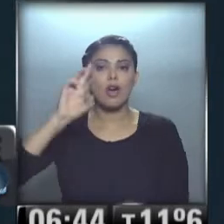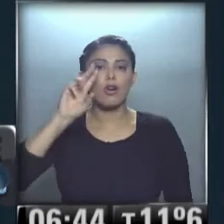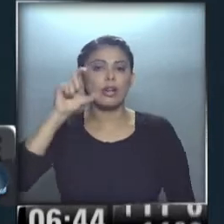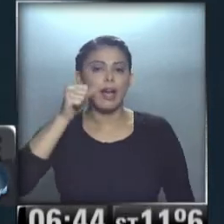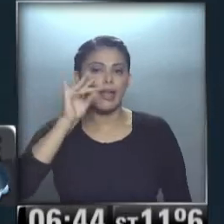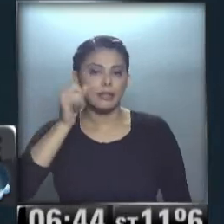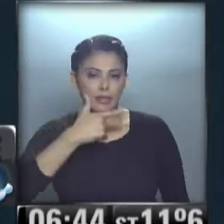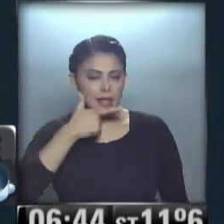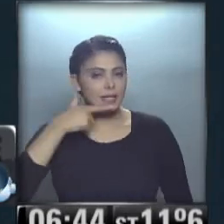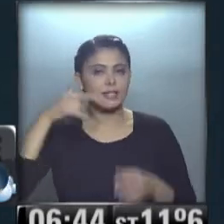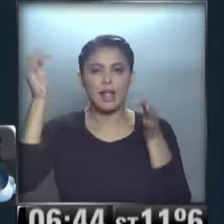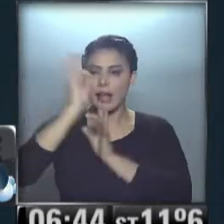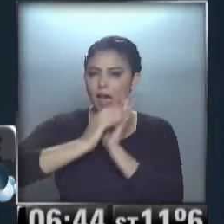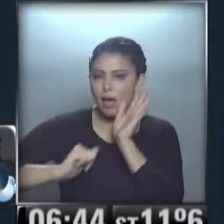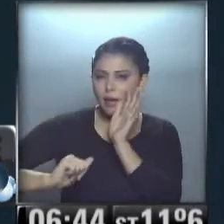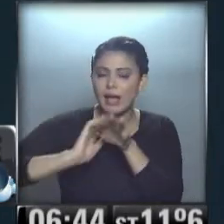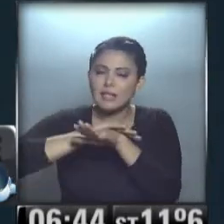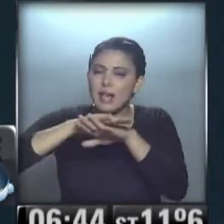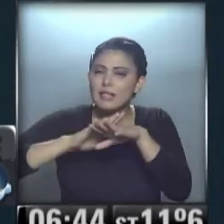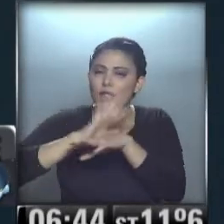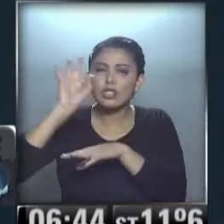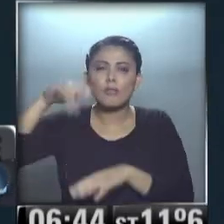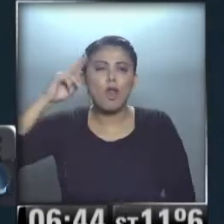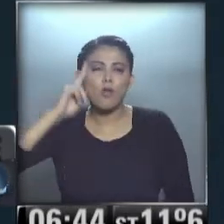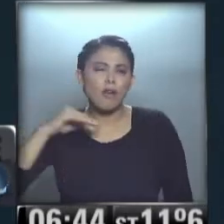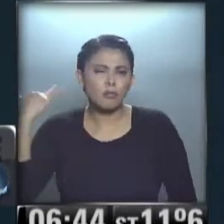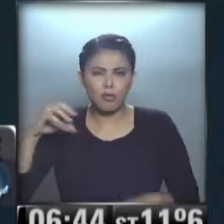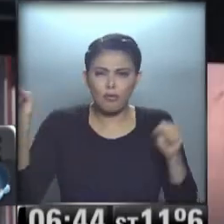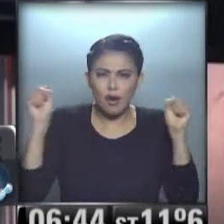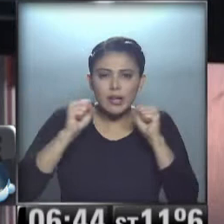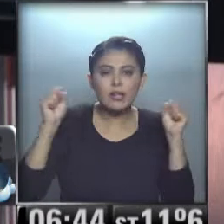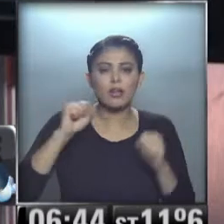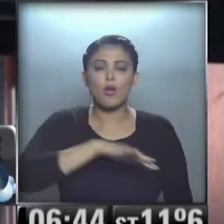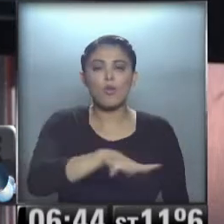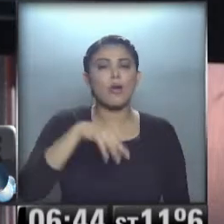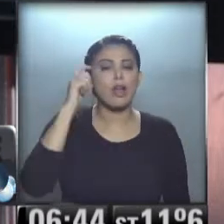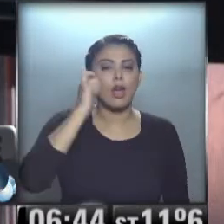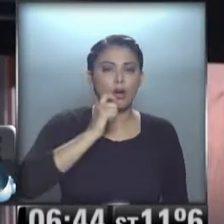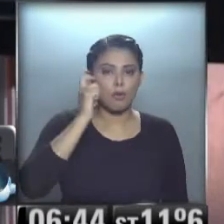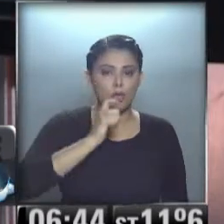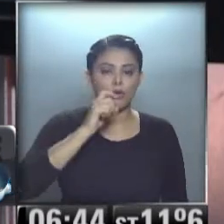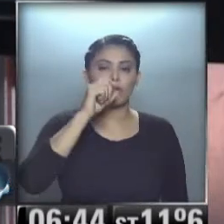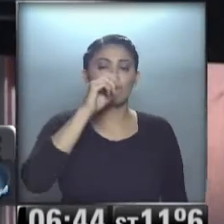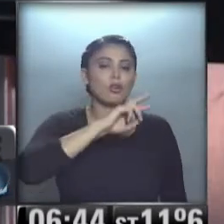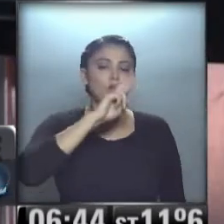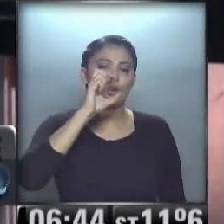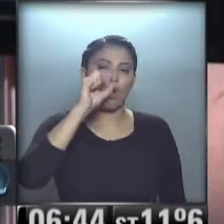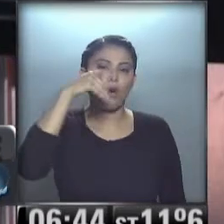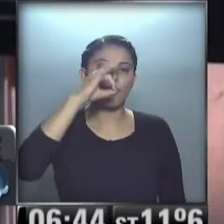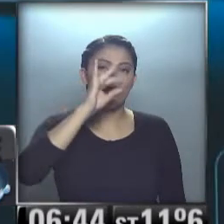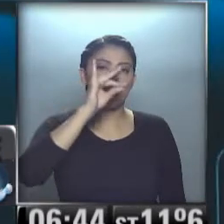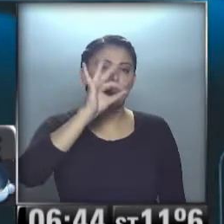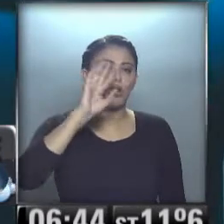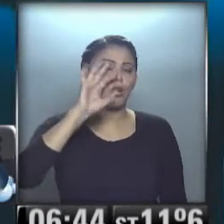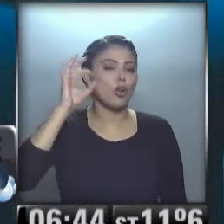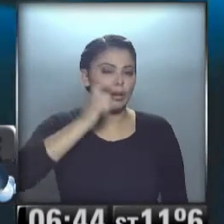nevadas. La sensación térmica 9 bajo cero. En Comodoro Rivadavia, en este momento, muy poquita nubosidad, viento del